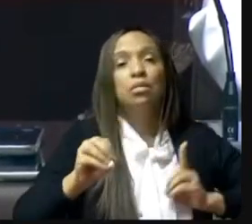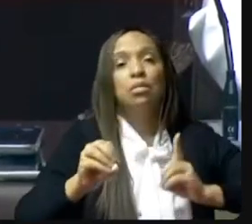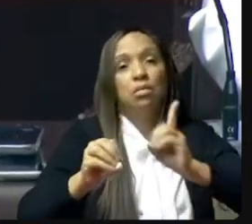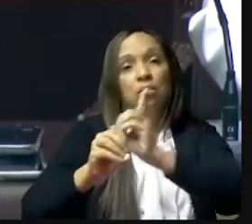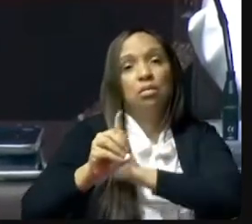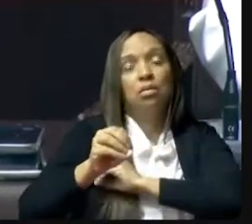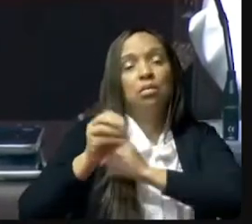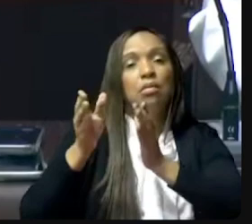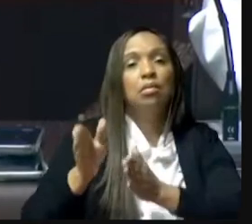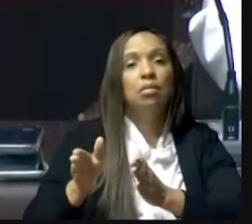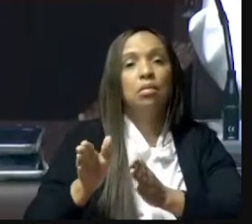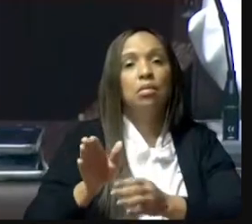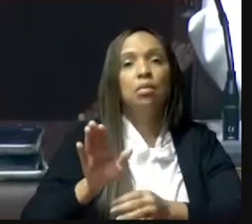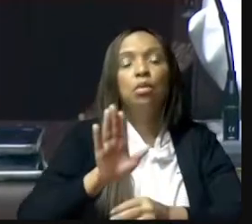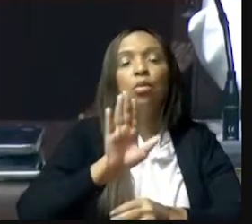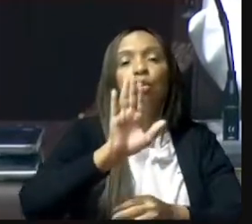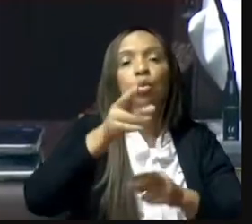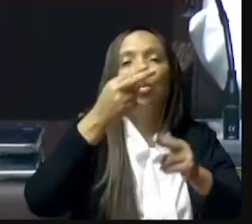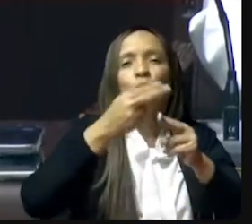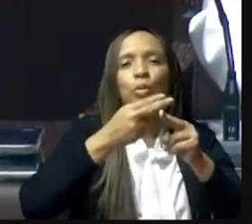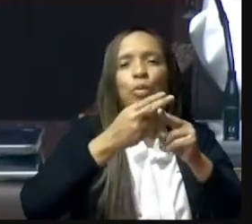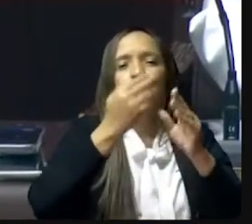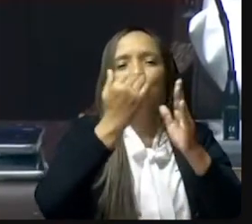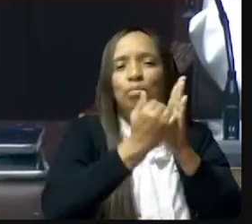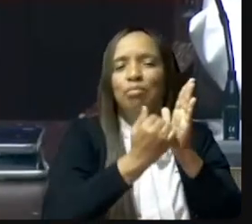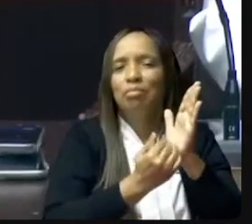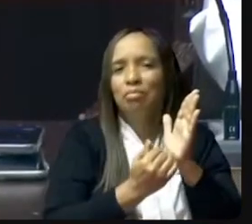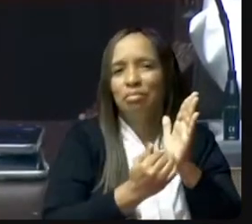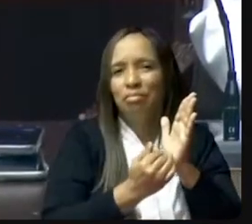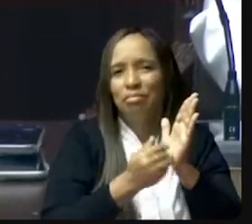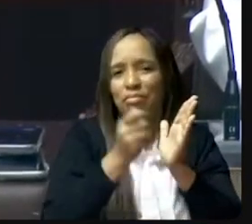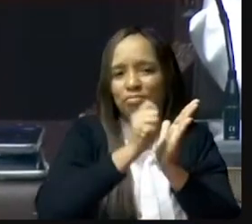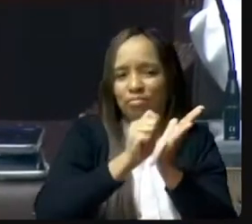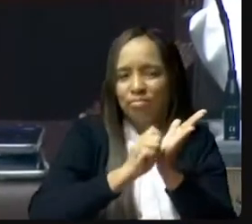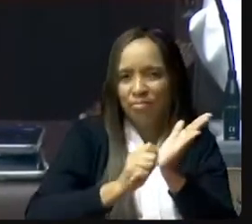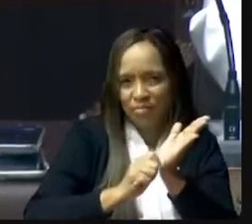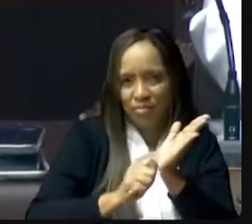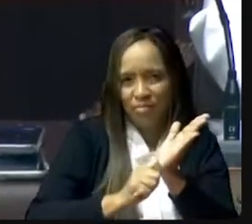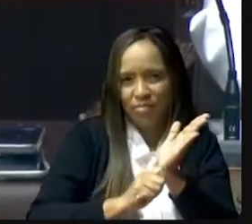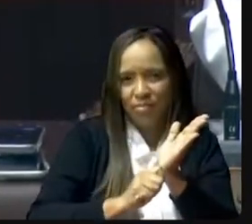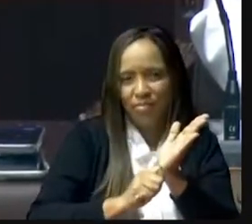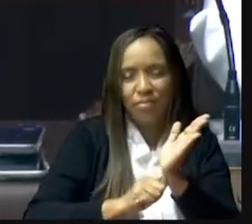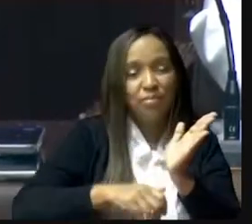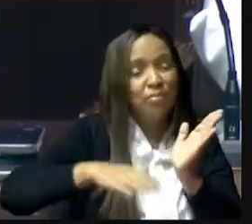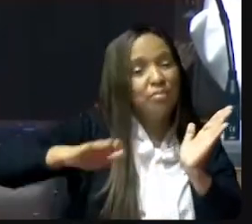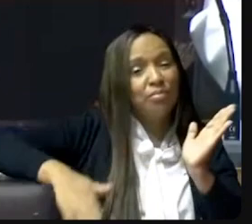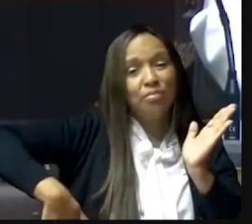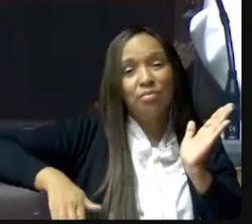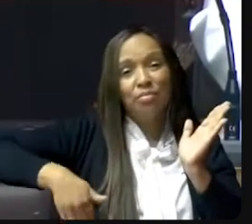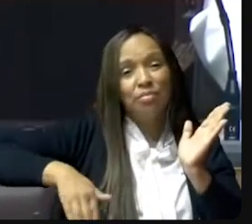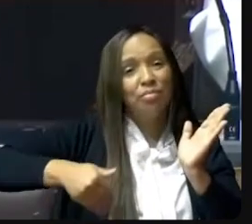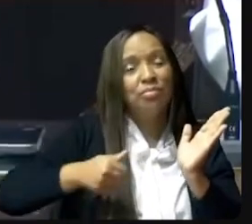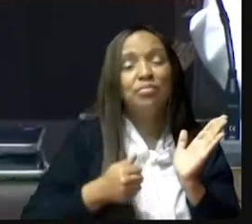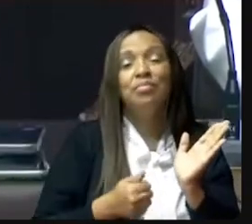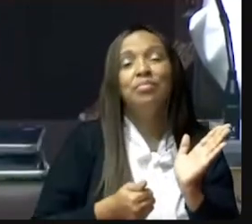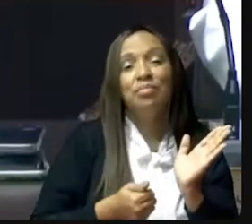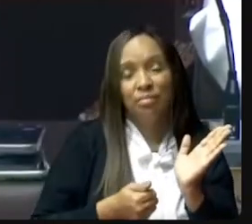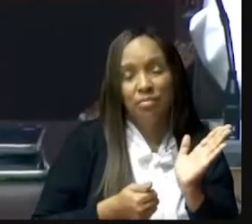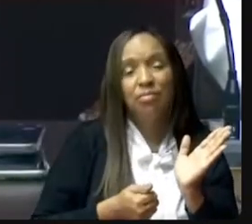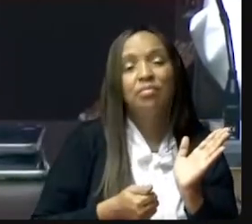tiempo Doña ivón tenemos ahí formulari aquí delante Doña ivón tiene